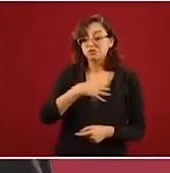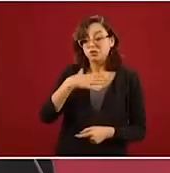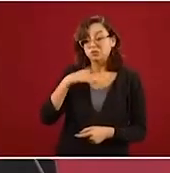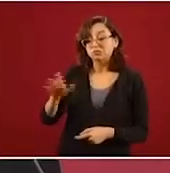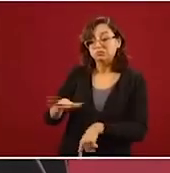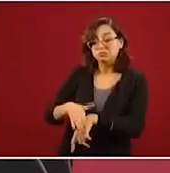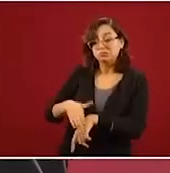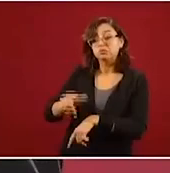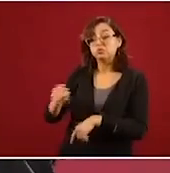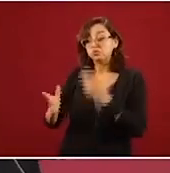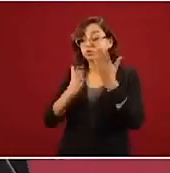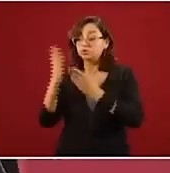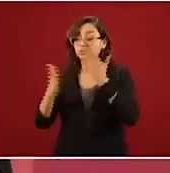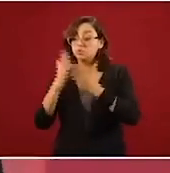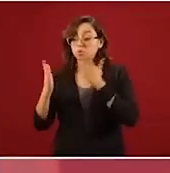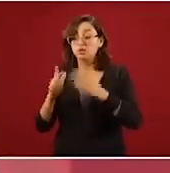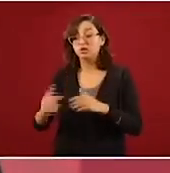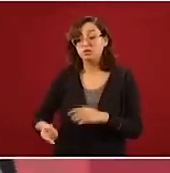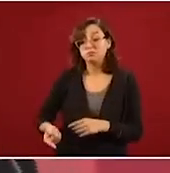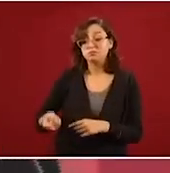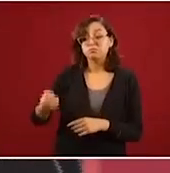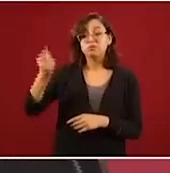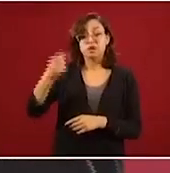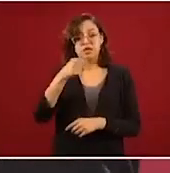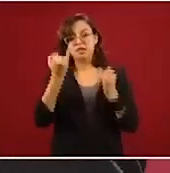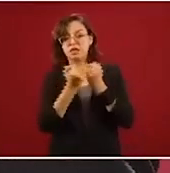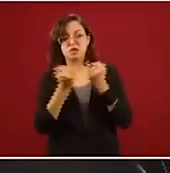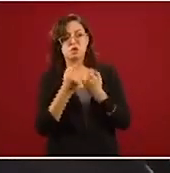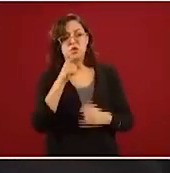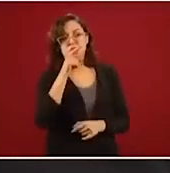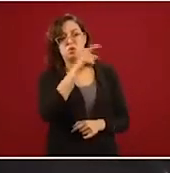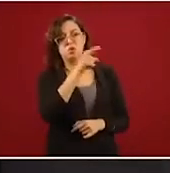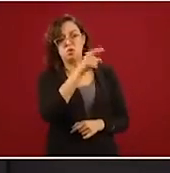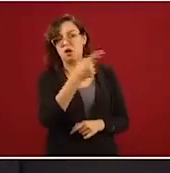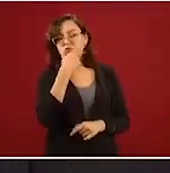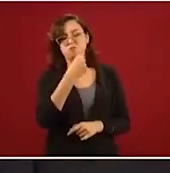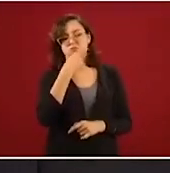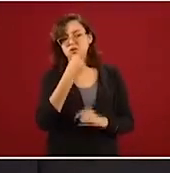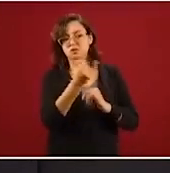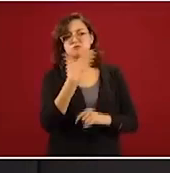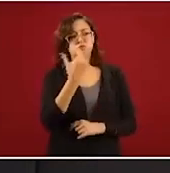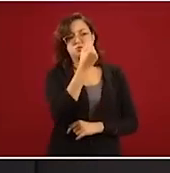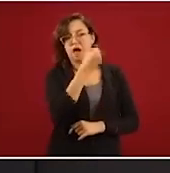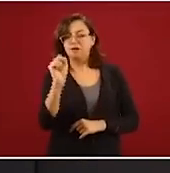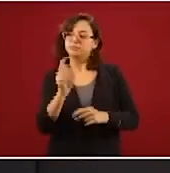grande seas como don fulano, un reverendo ladrón.